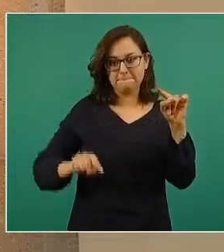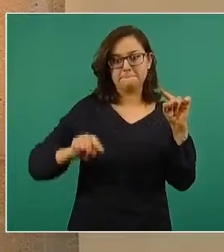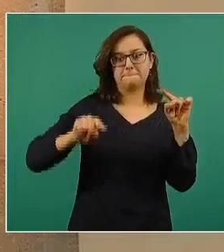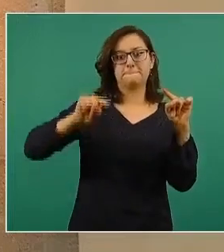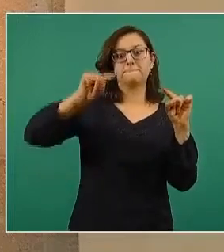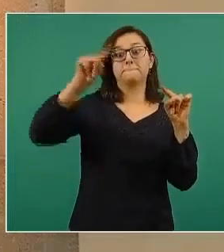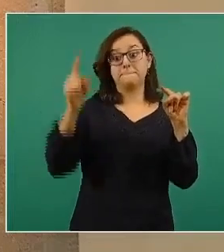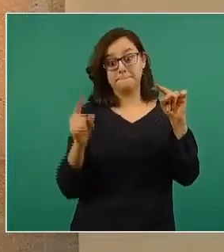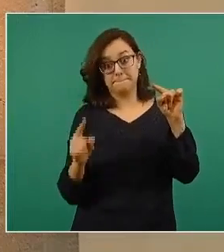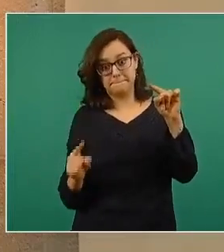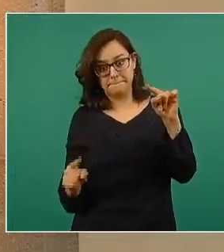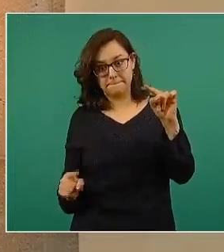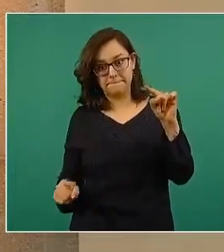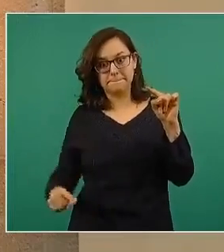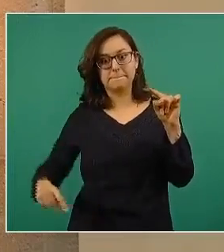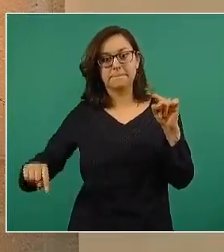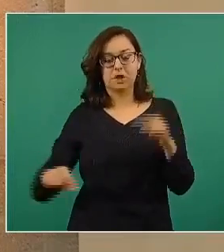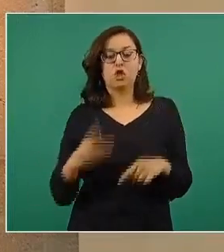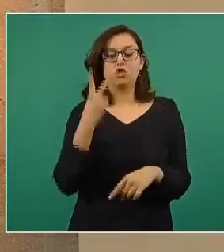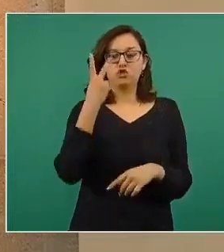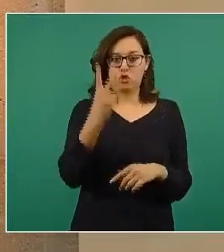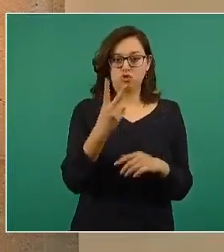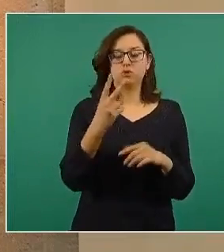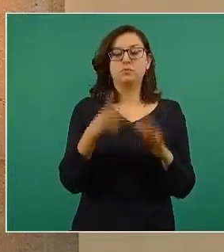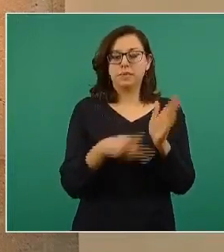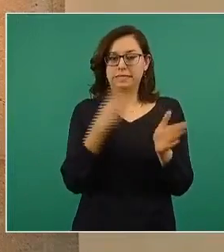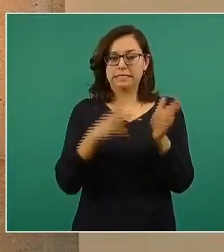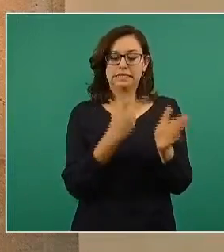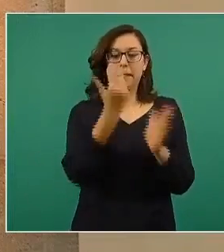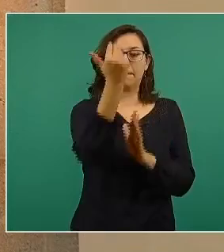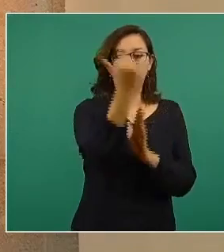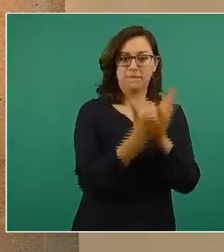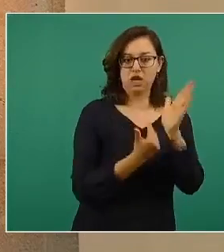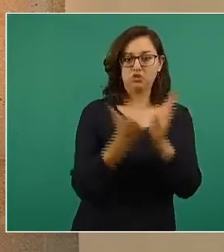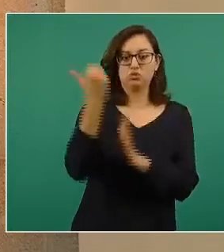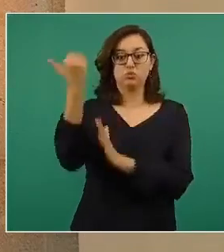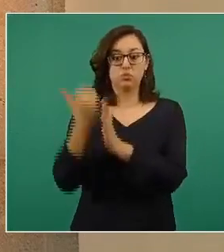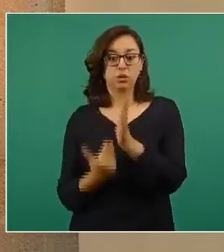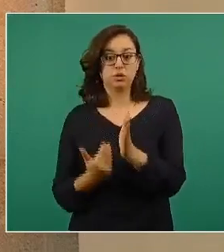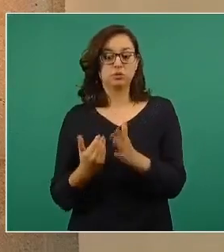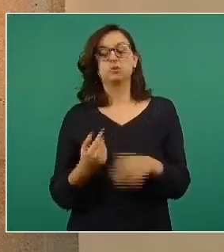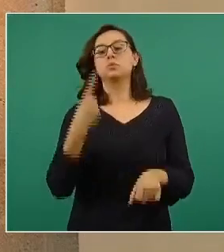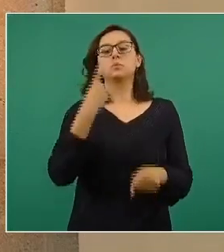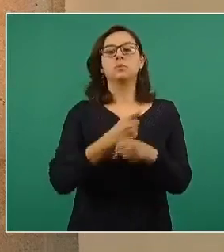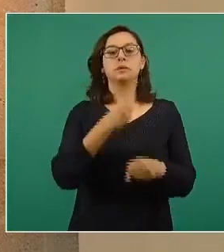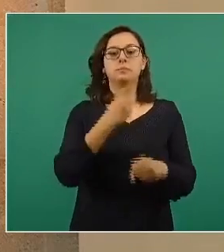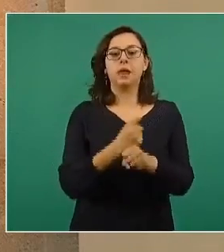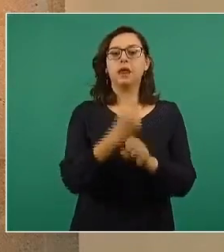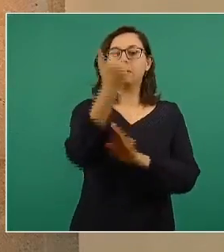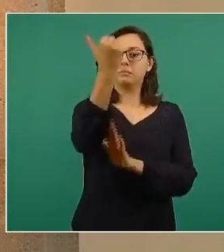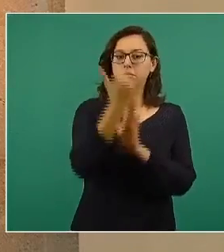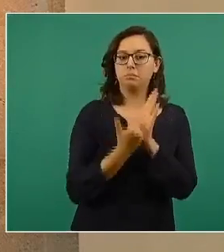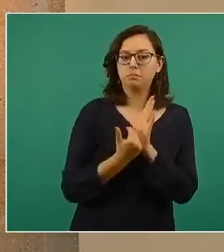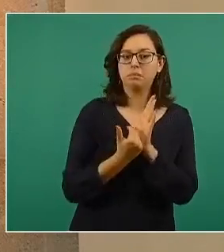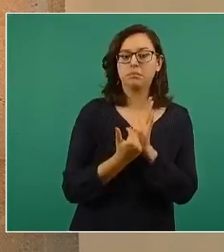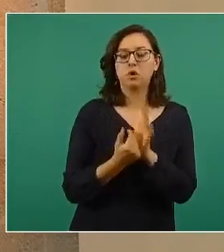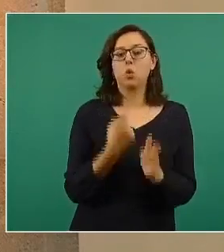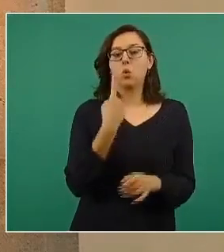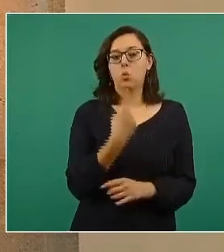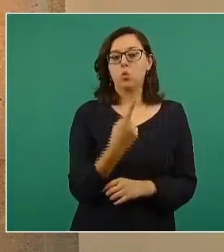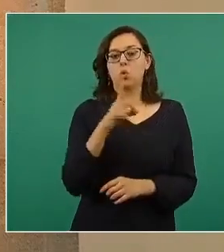menor transmisión o la magnitud epidémica. La primera fue el año pasado, en el mes de septiembre, está representada por el